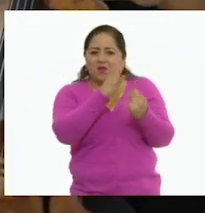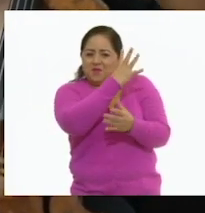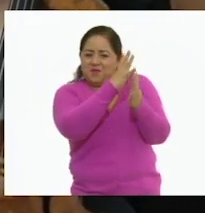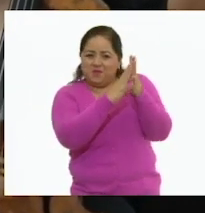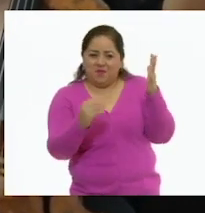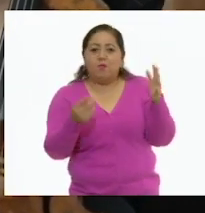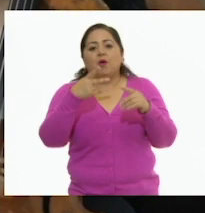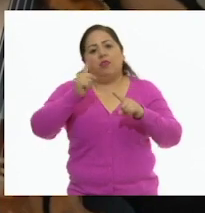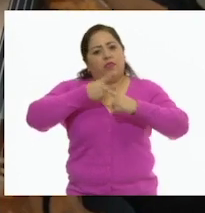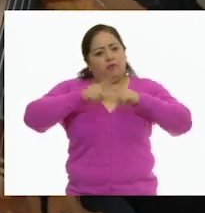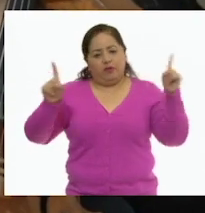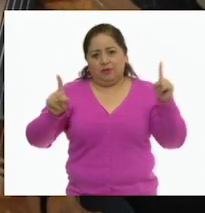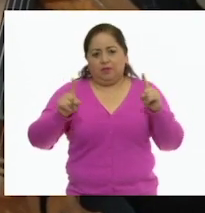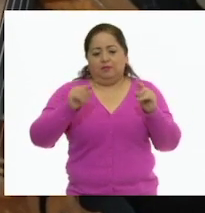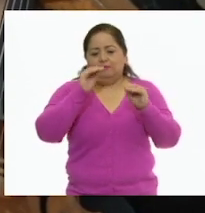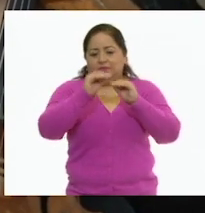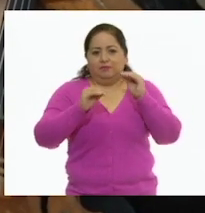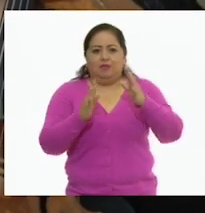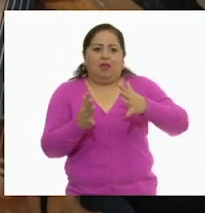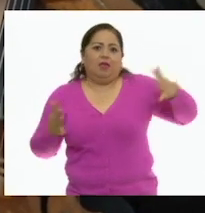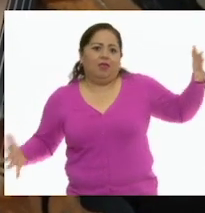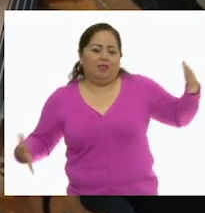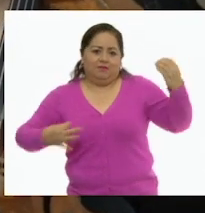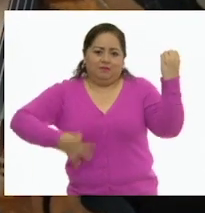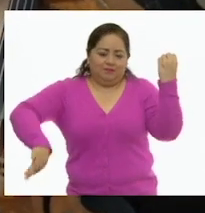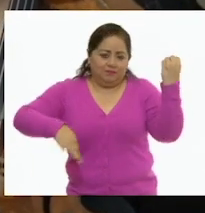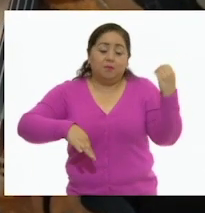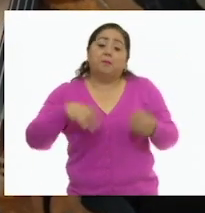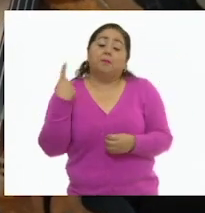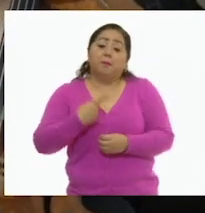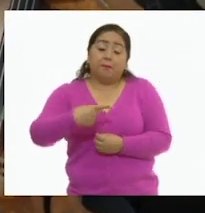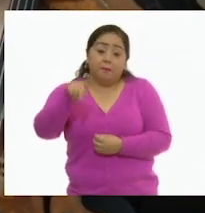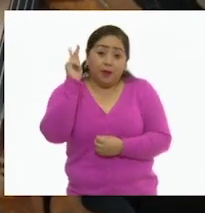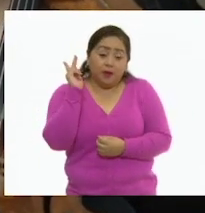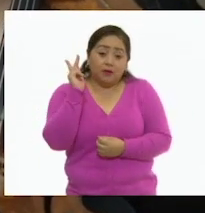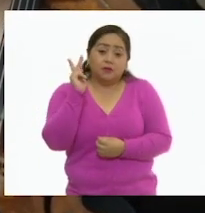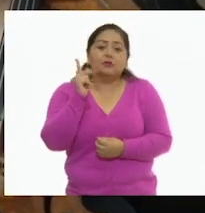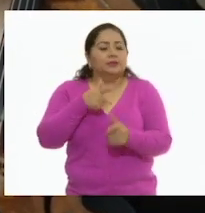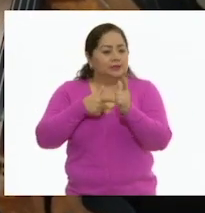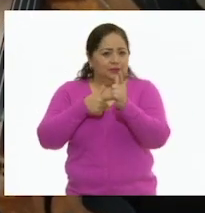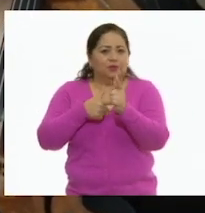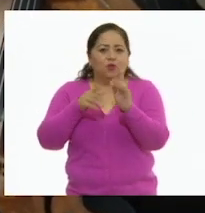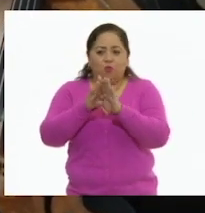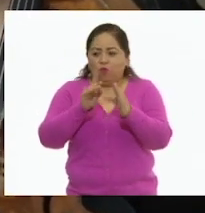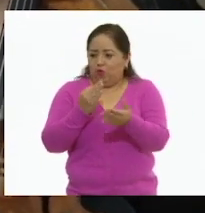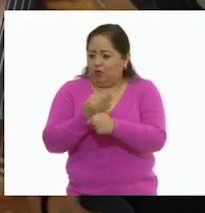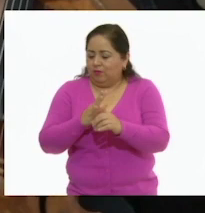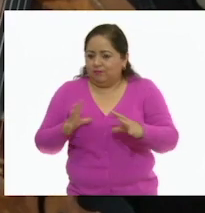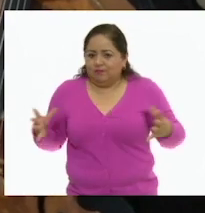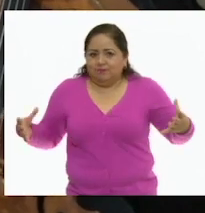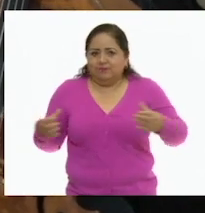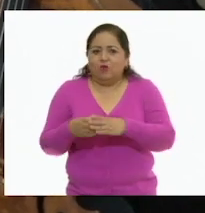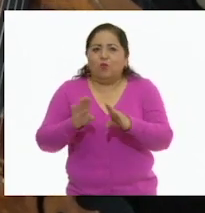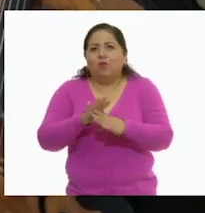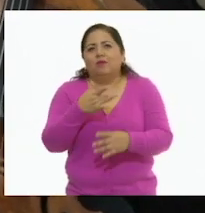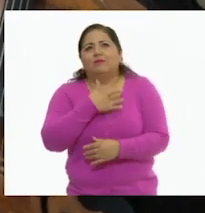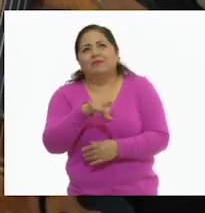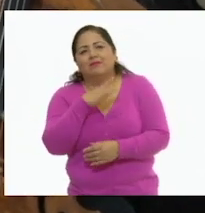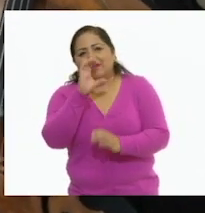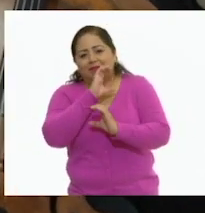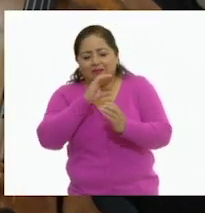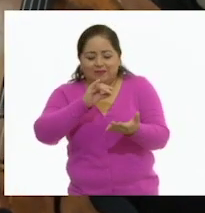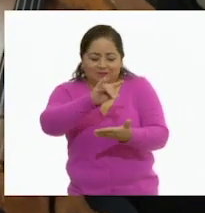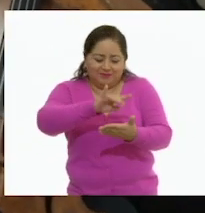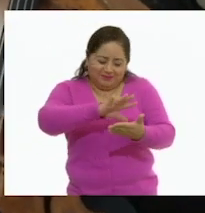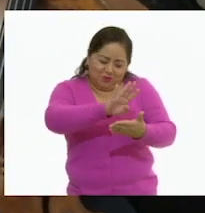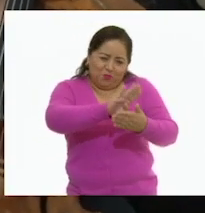solo que en diferentes registros por su tamaño. Sin embargo, si miramos un repertorio romántico o